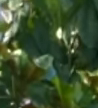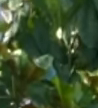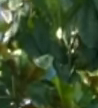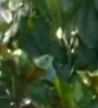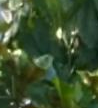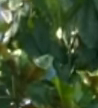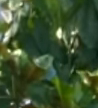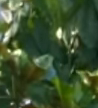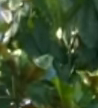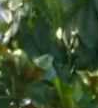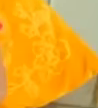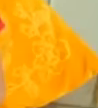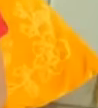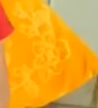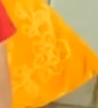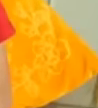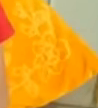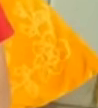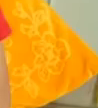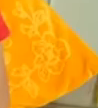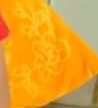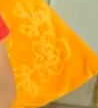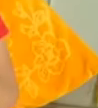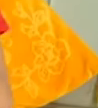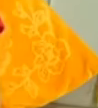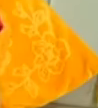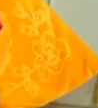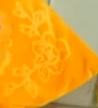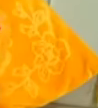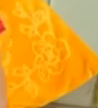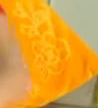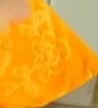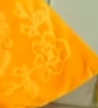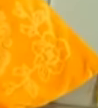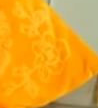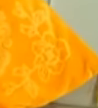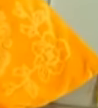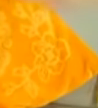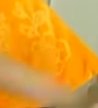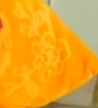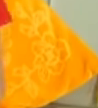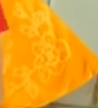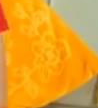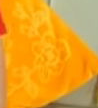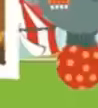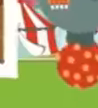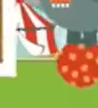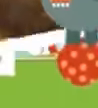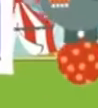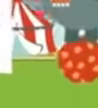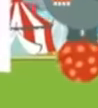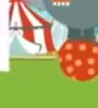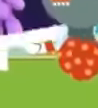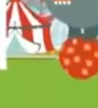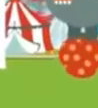llegaremos a las películas. Estoy aquí porque quiero felicitar a todas las madres.